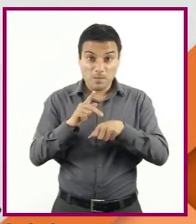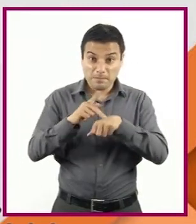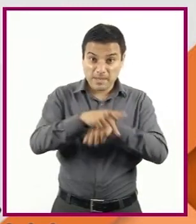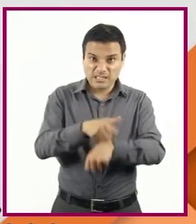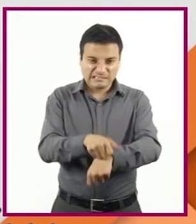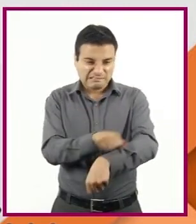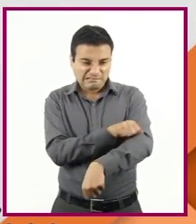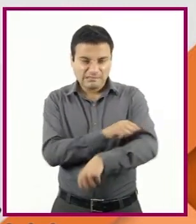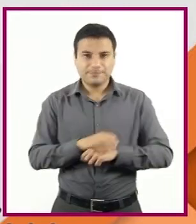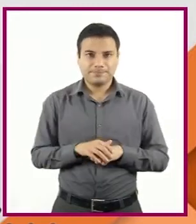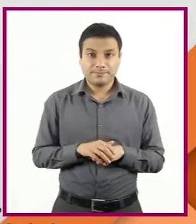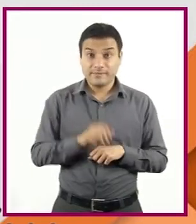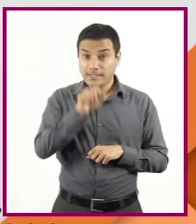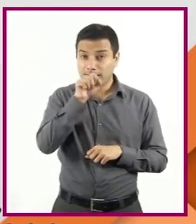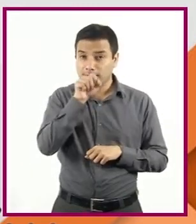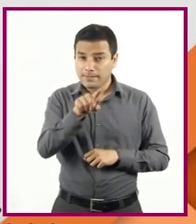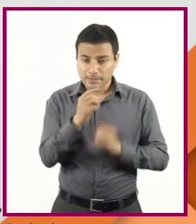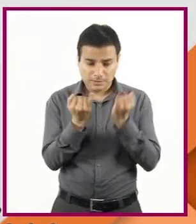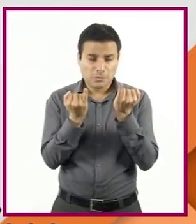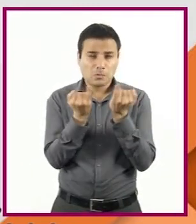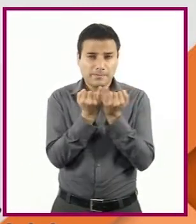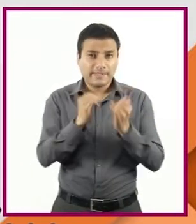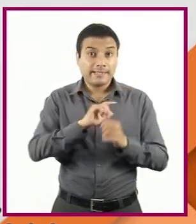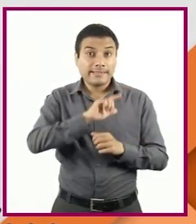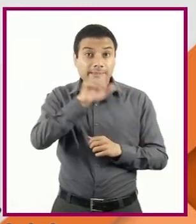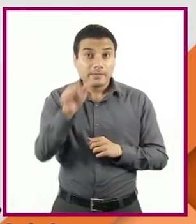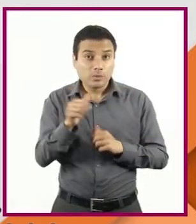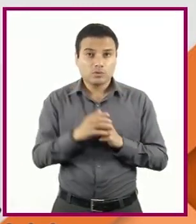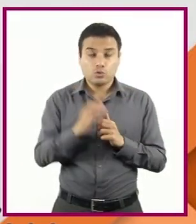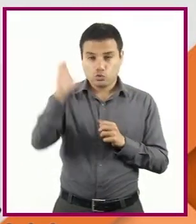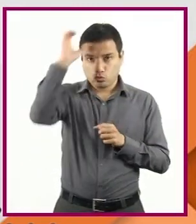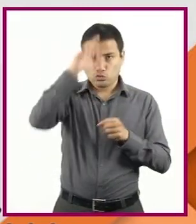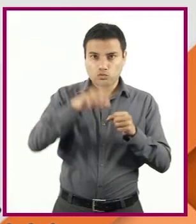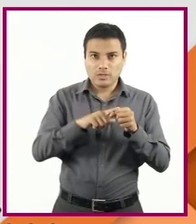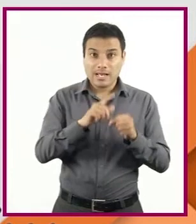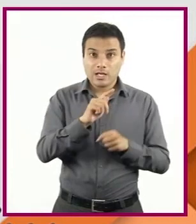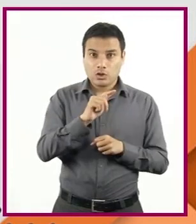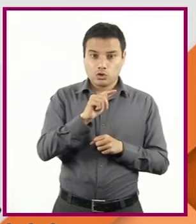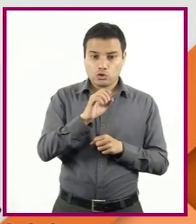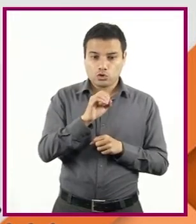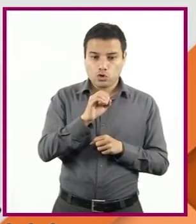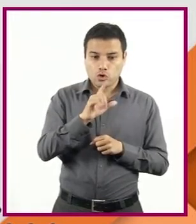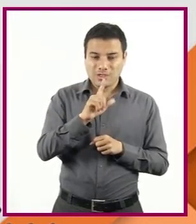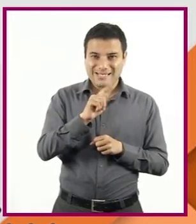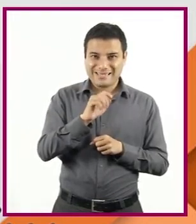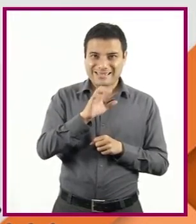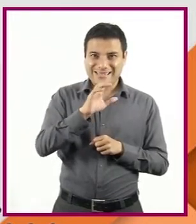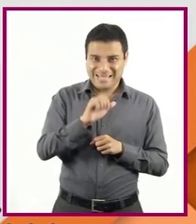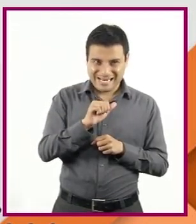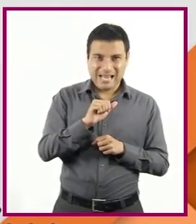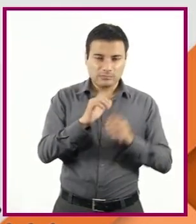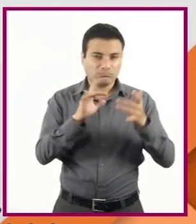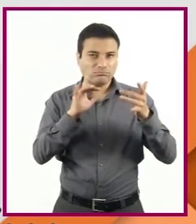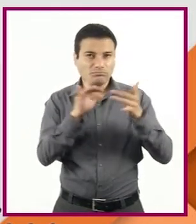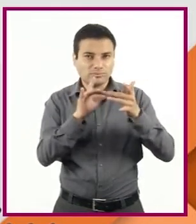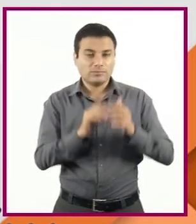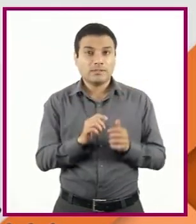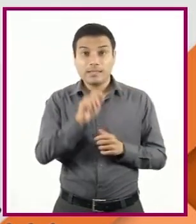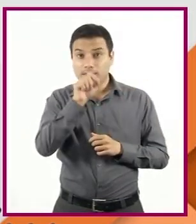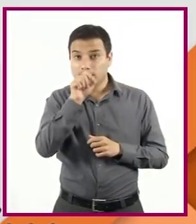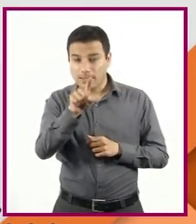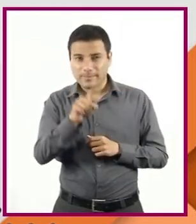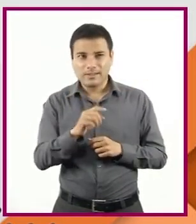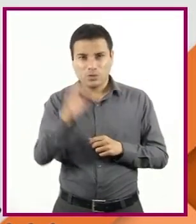los totonacos, tuvieron una gran influencia de la cultura tolteca y se incrementaron los nexos con Tula.